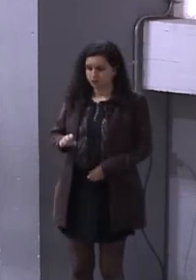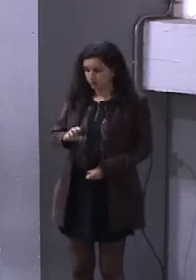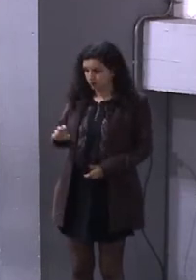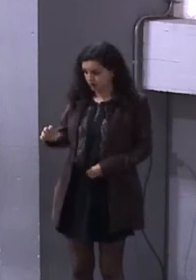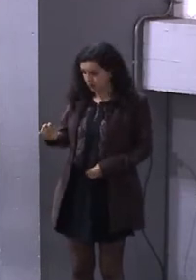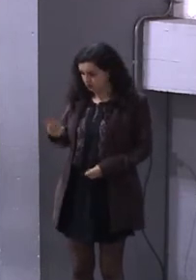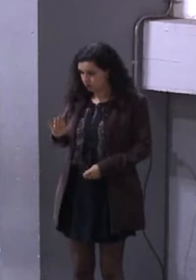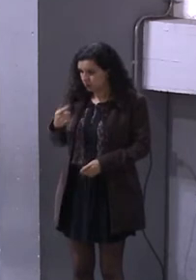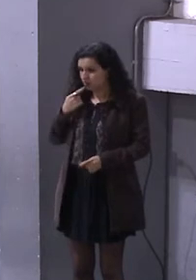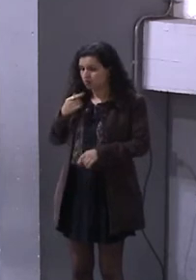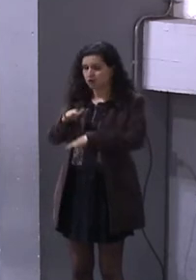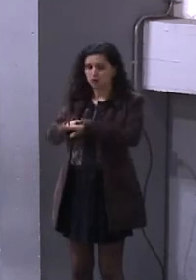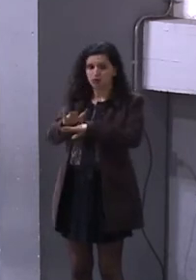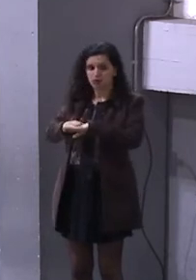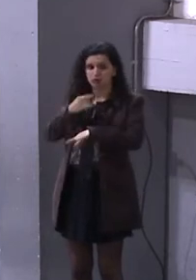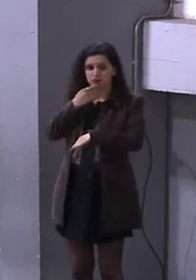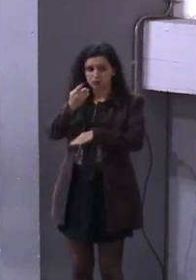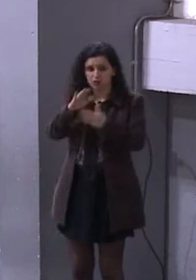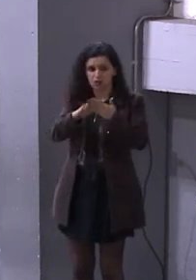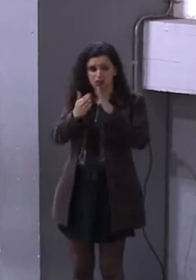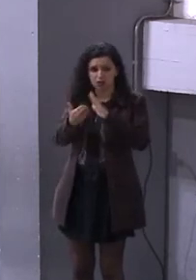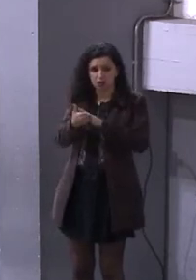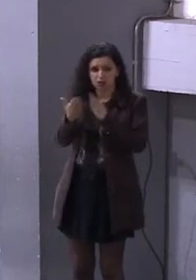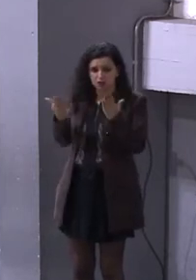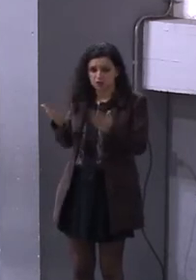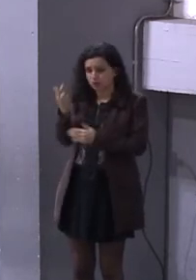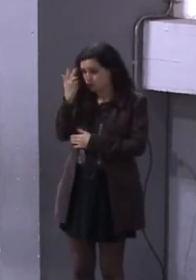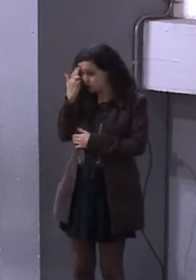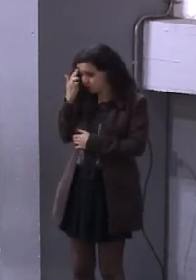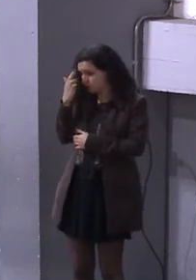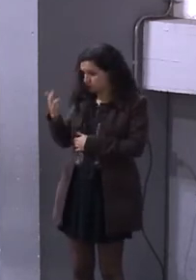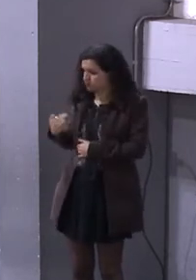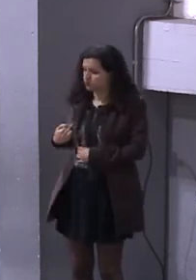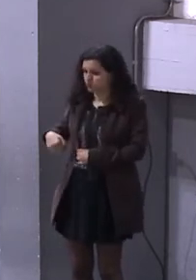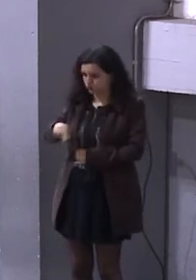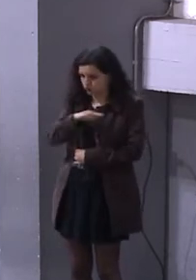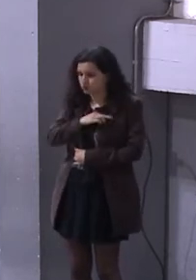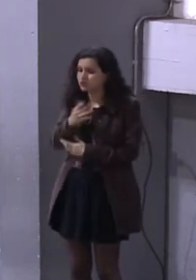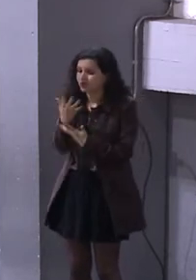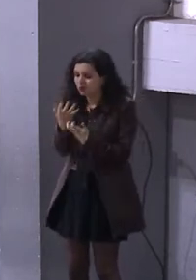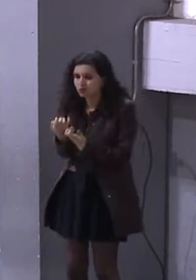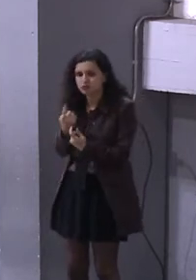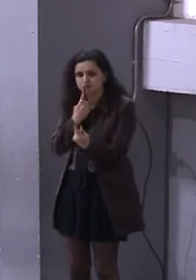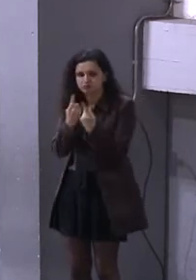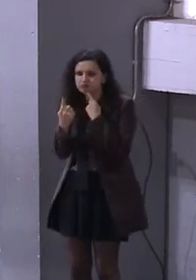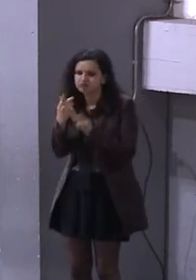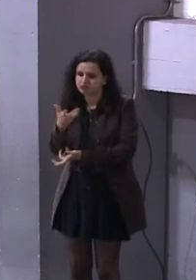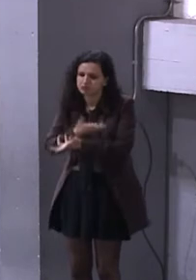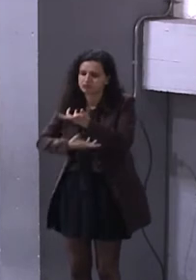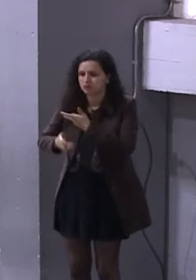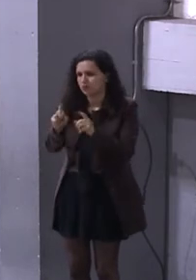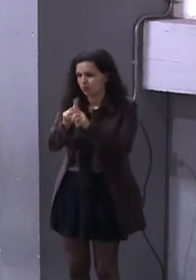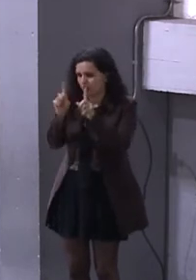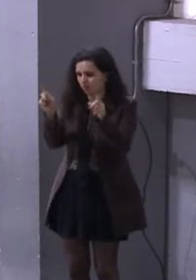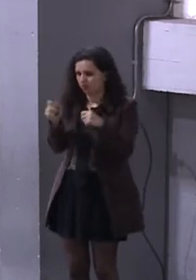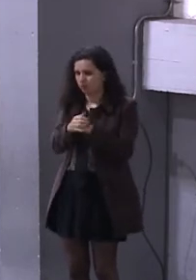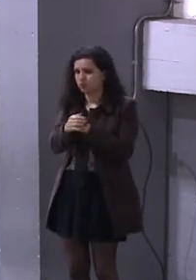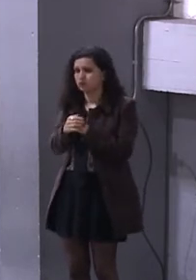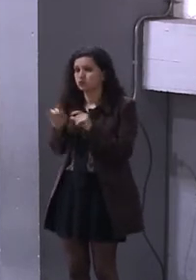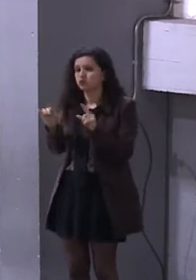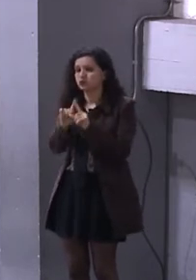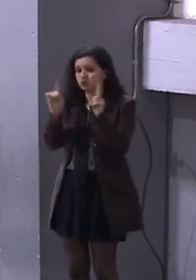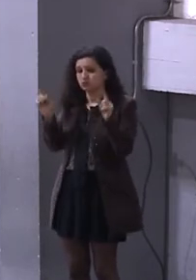mensaje a la comunidad que, por supuesto, nosotros queremos discutir el tema, pero es un tema